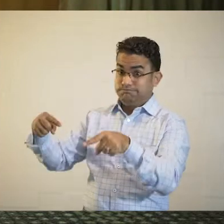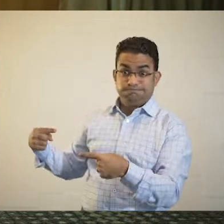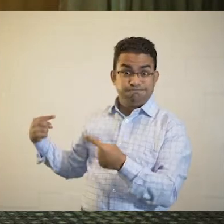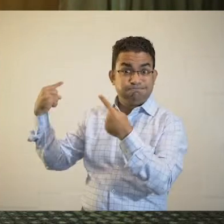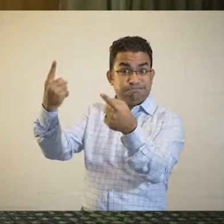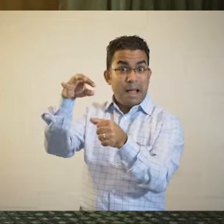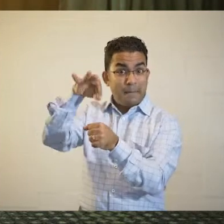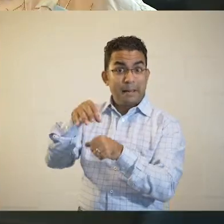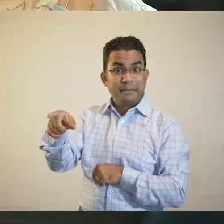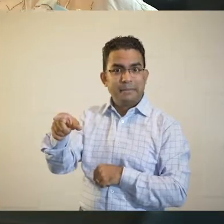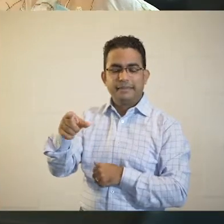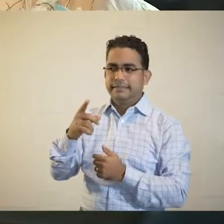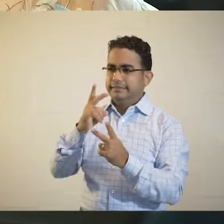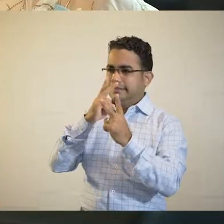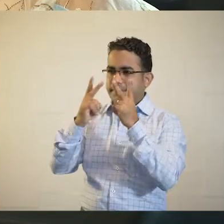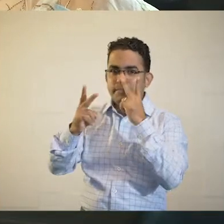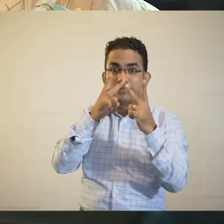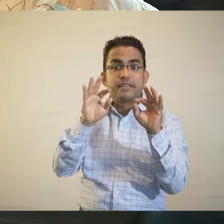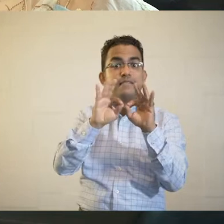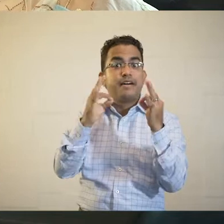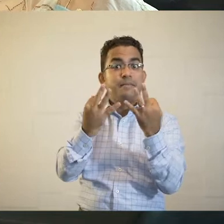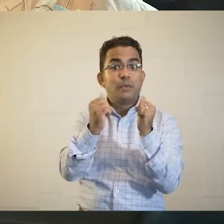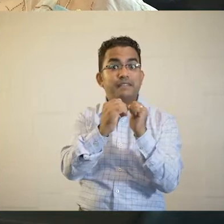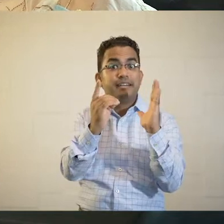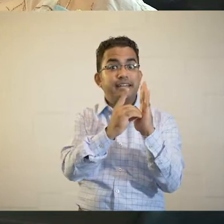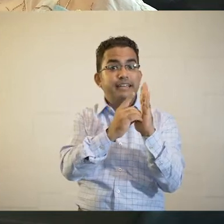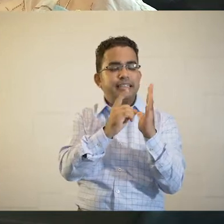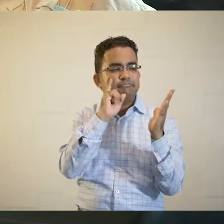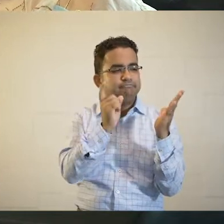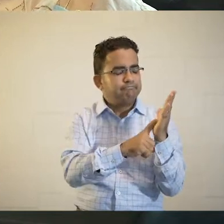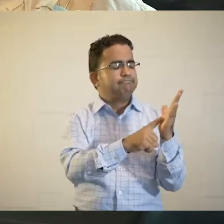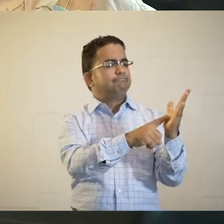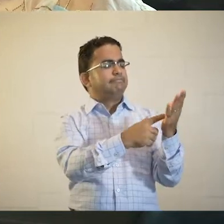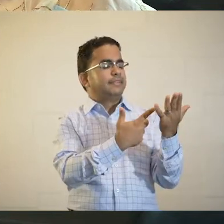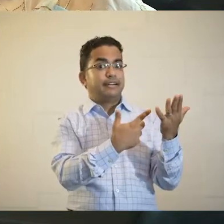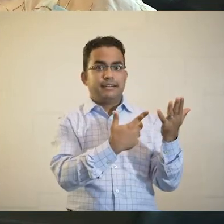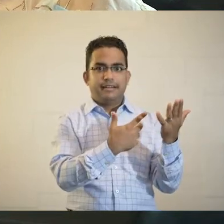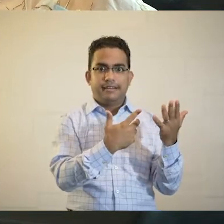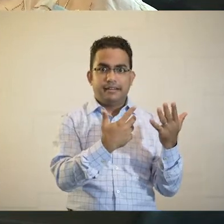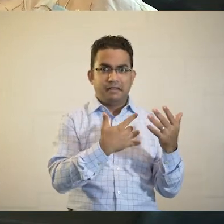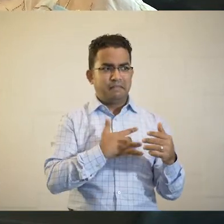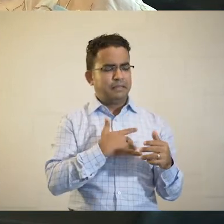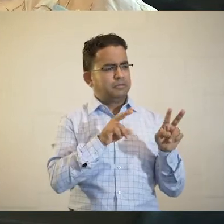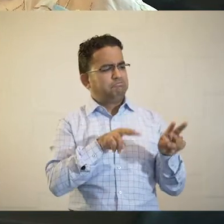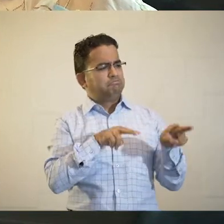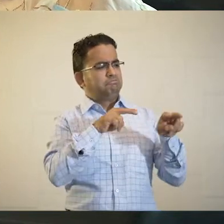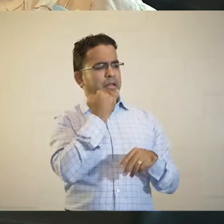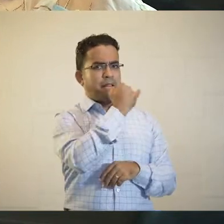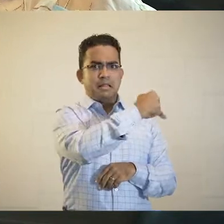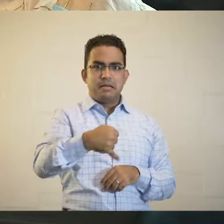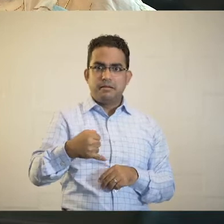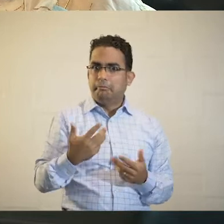sus largos años en APAP, visibilizaron a sus familiares con discapacidad. Ya no era un